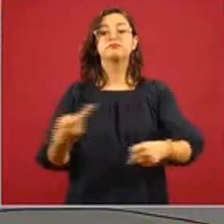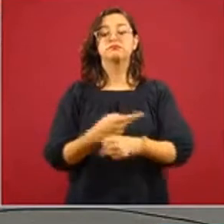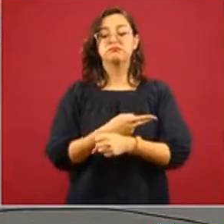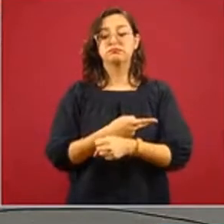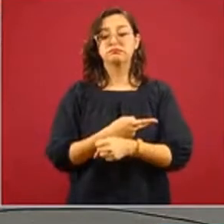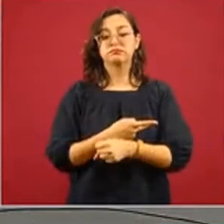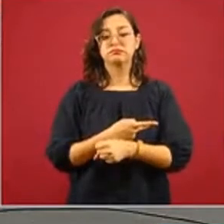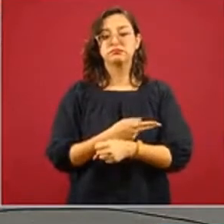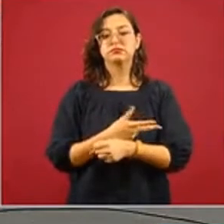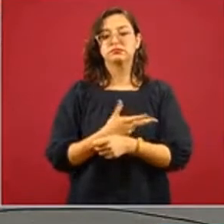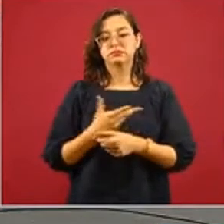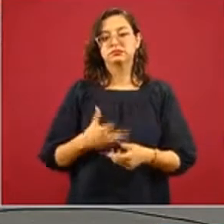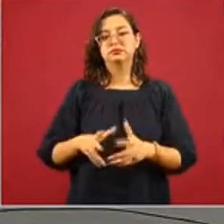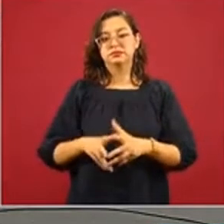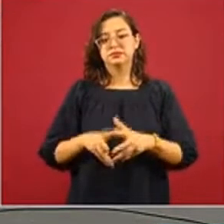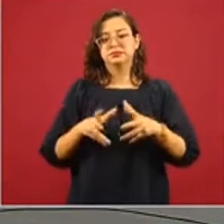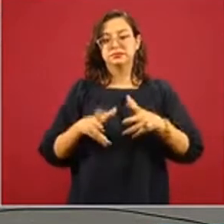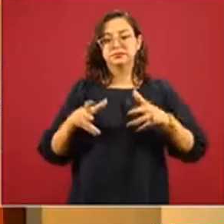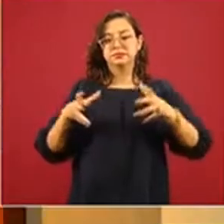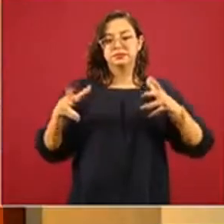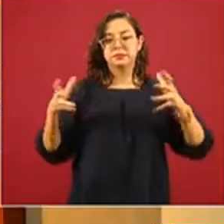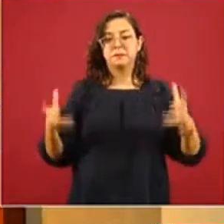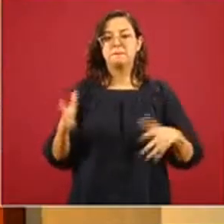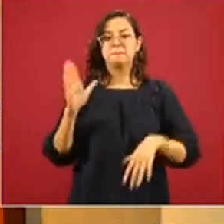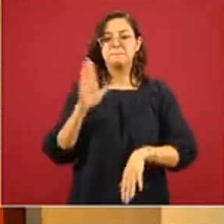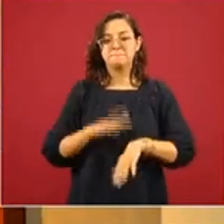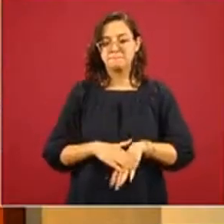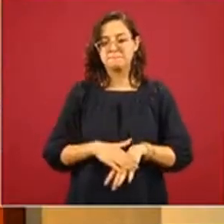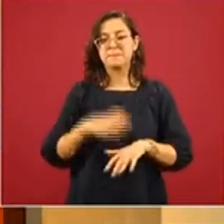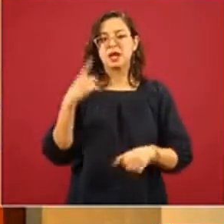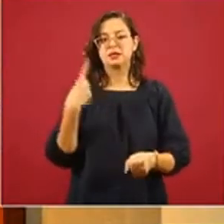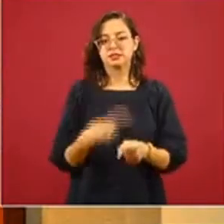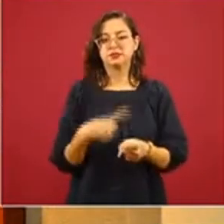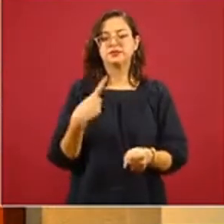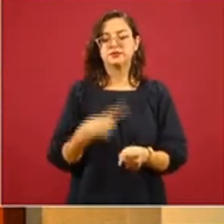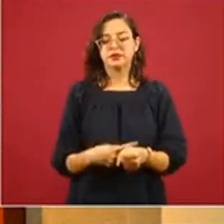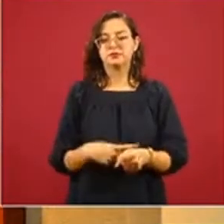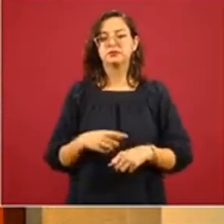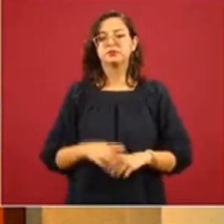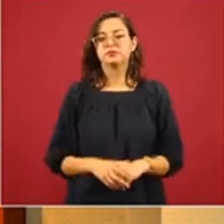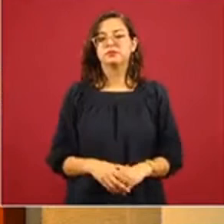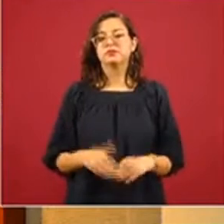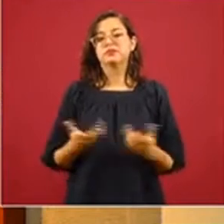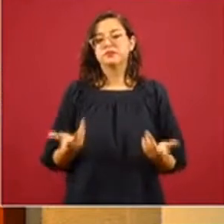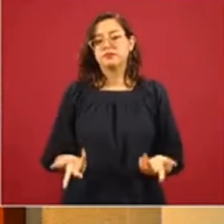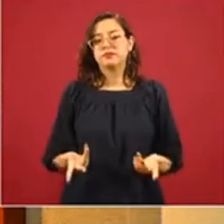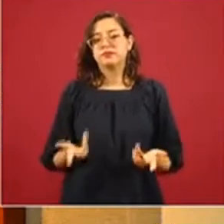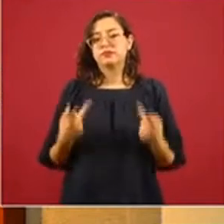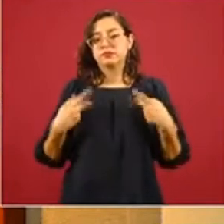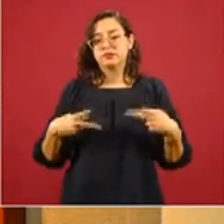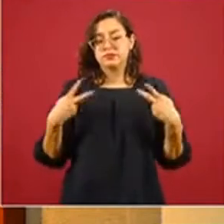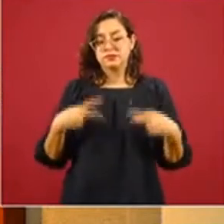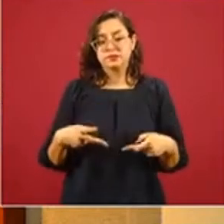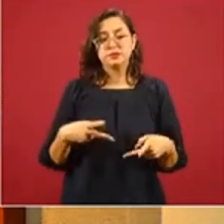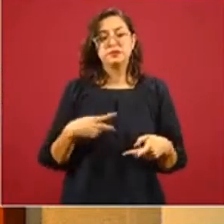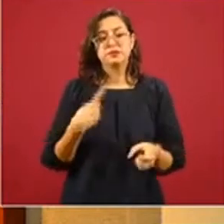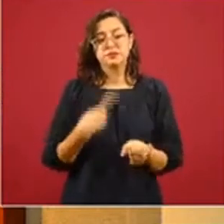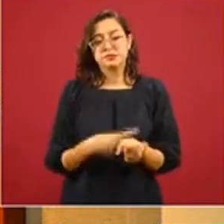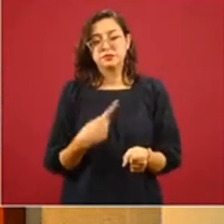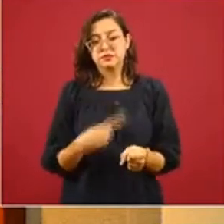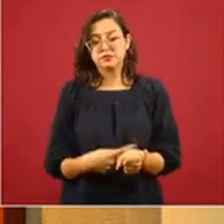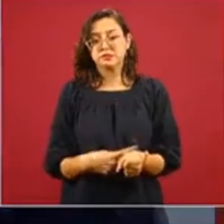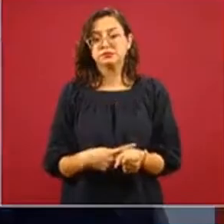lleve a un incremento en la cantidad de contagios de personas con la enfermedad que a su